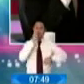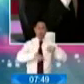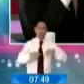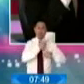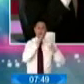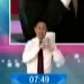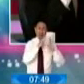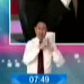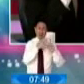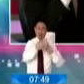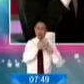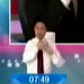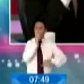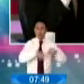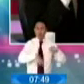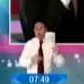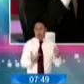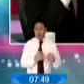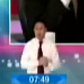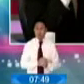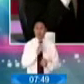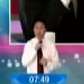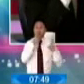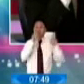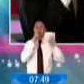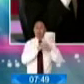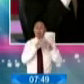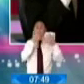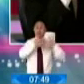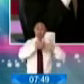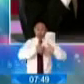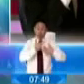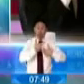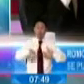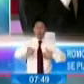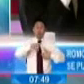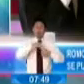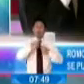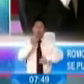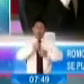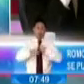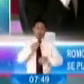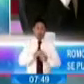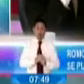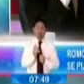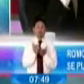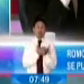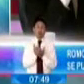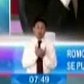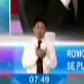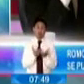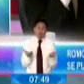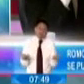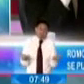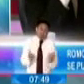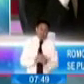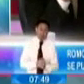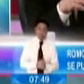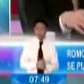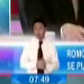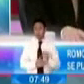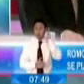por teletrabajo. Hay el tema de la producción, las fábricas, sí, la venta, los servicios, sobre todo